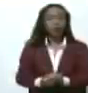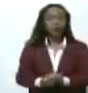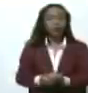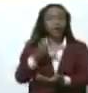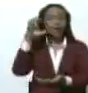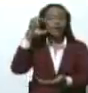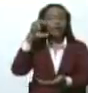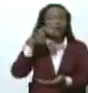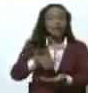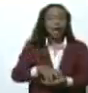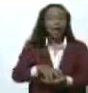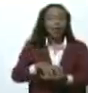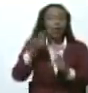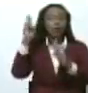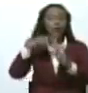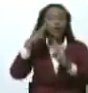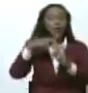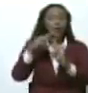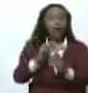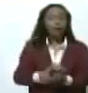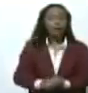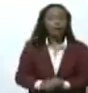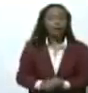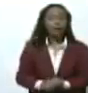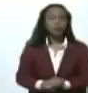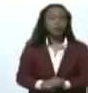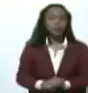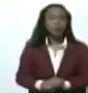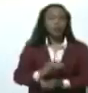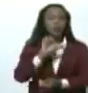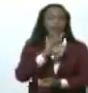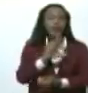Estado Táchira,